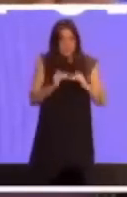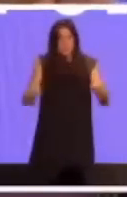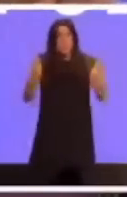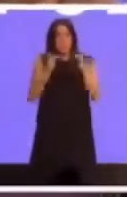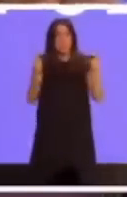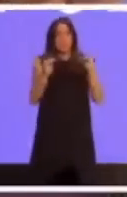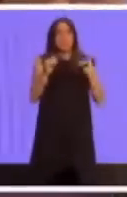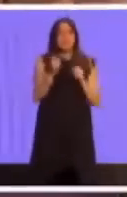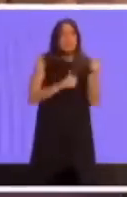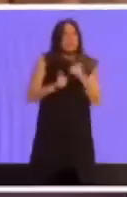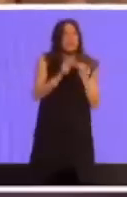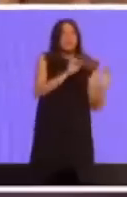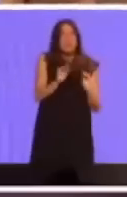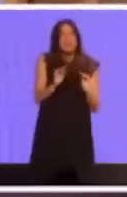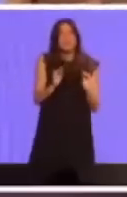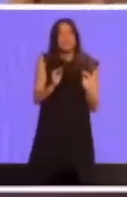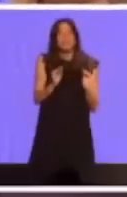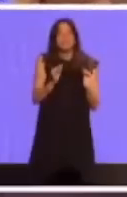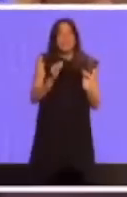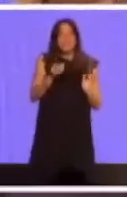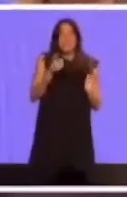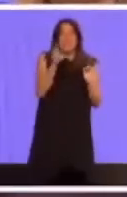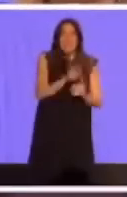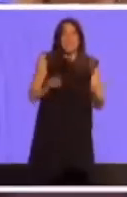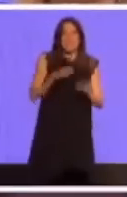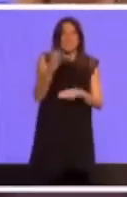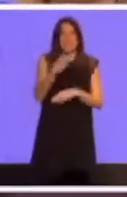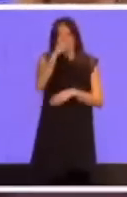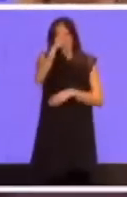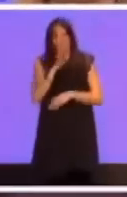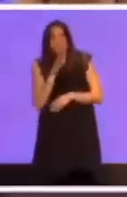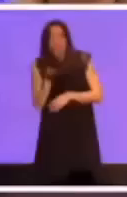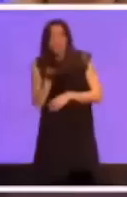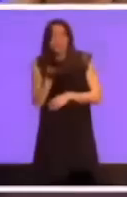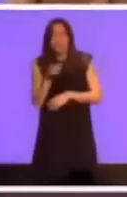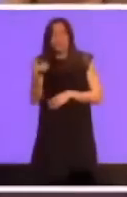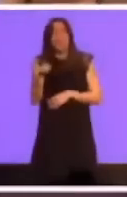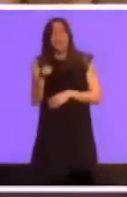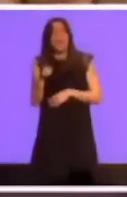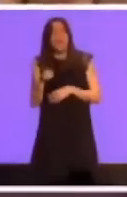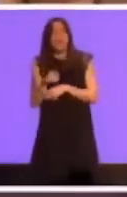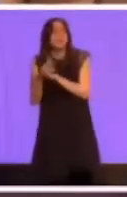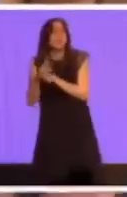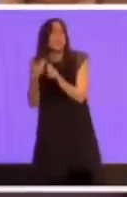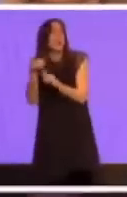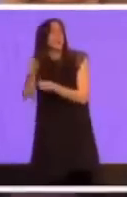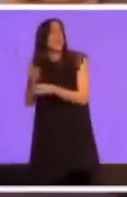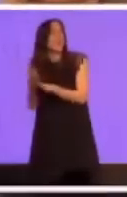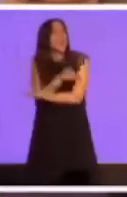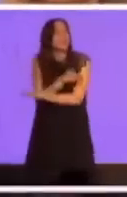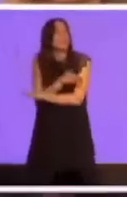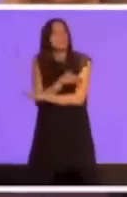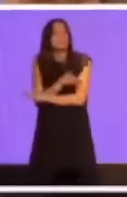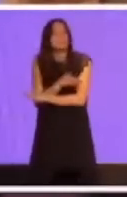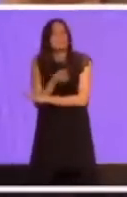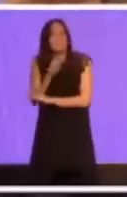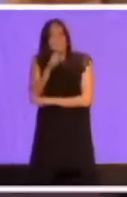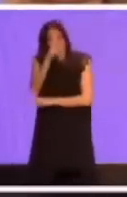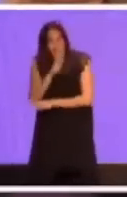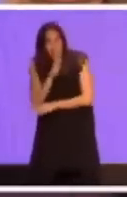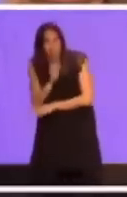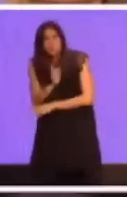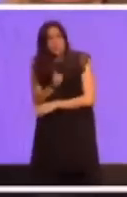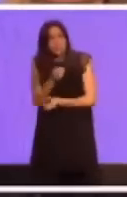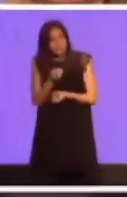prioridad es que nadie tenga que ocultar en la máquina de café de su trabajo con quien ha dormido la noche anterior nuestra prioridad es que